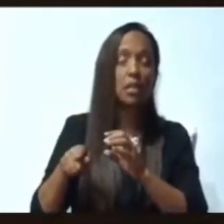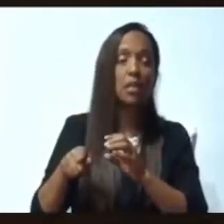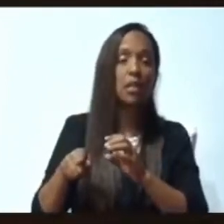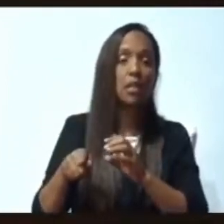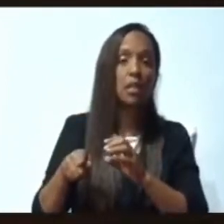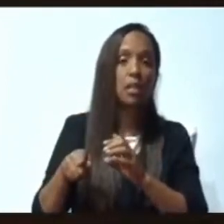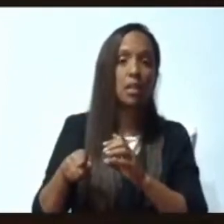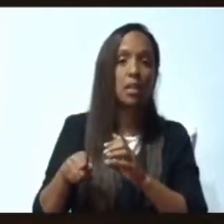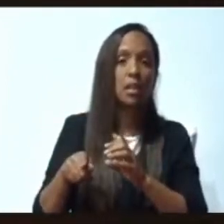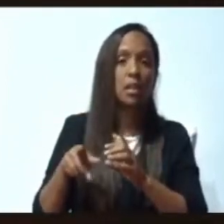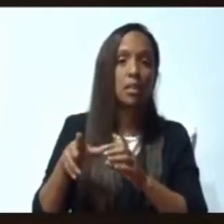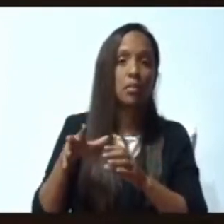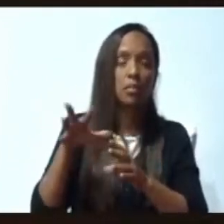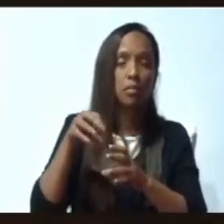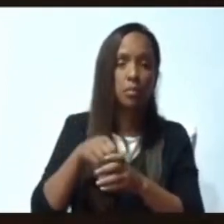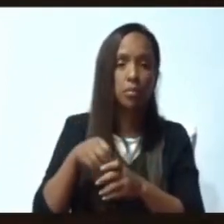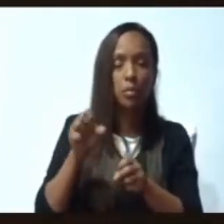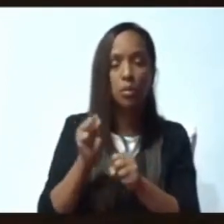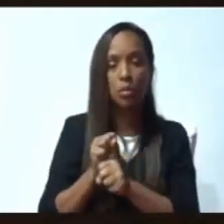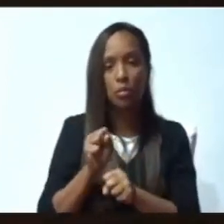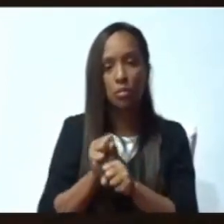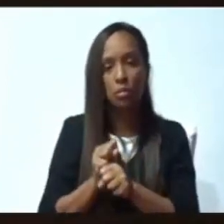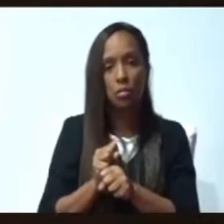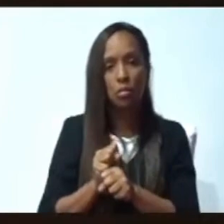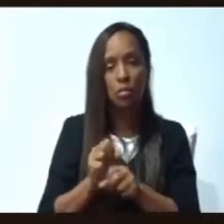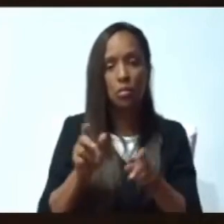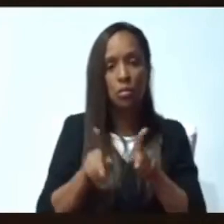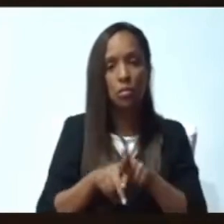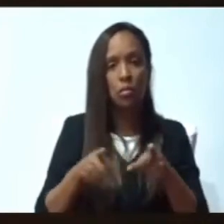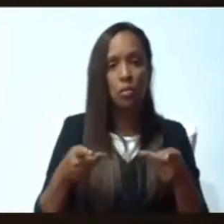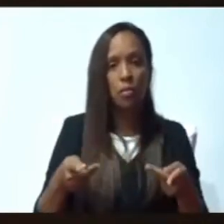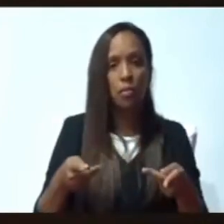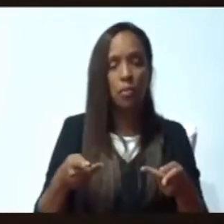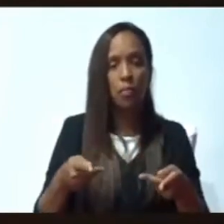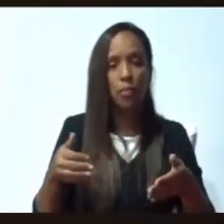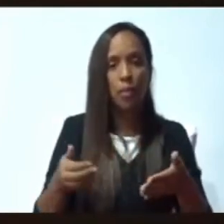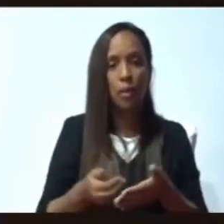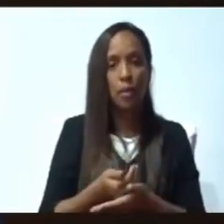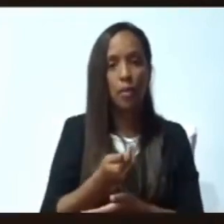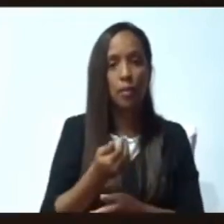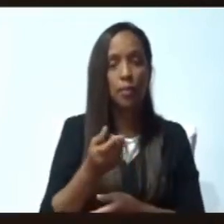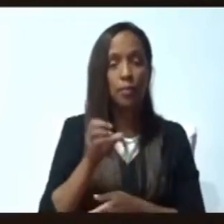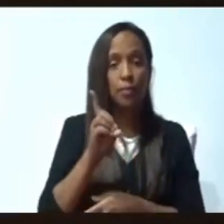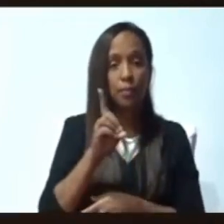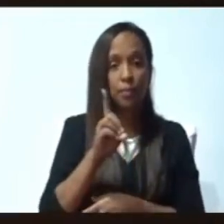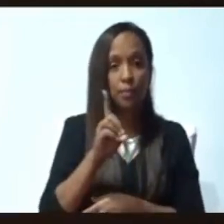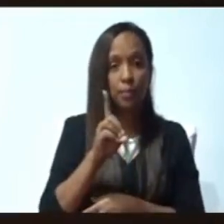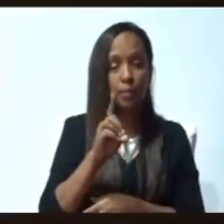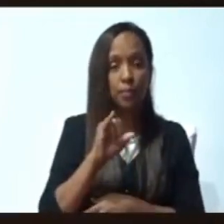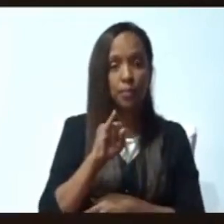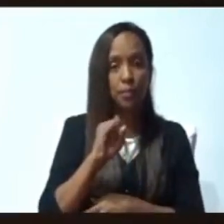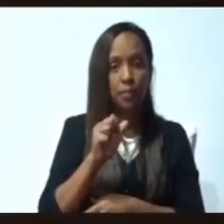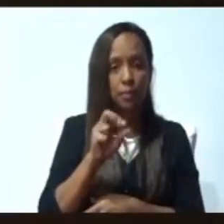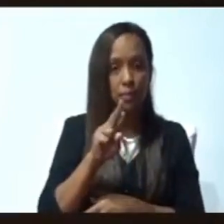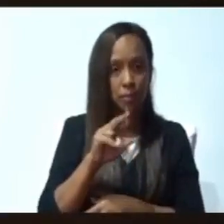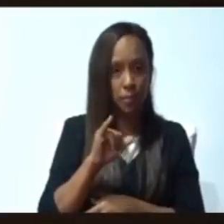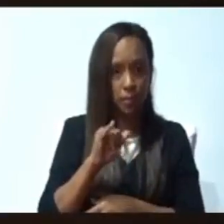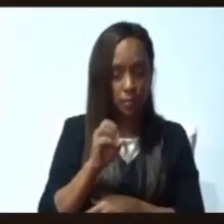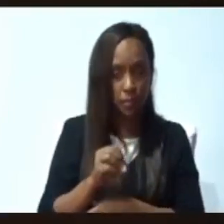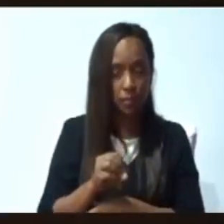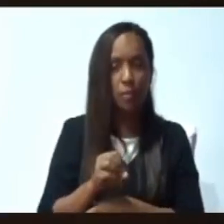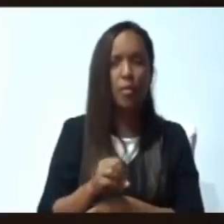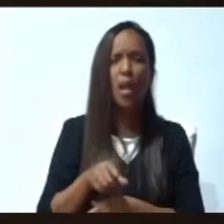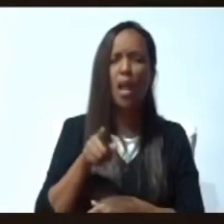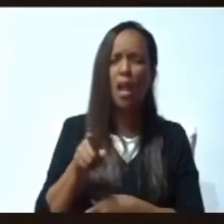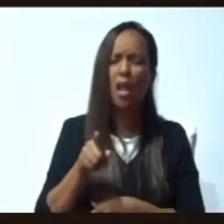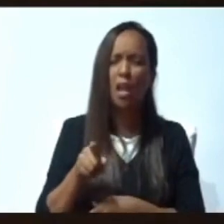el periódico El Nuevo Diario. Era una persona, yo puedo también dar testimonio, que se dejaba